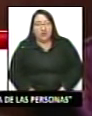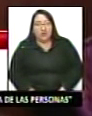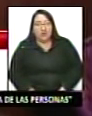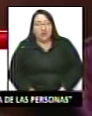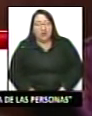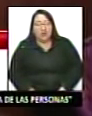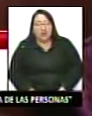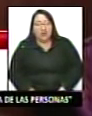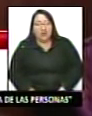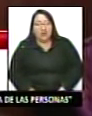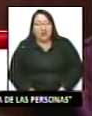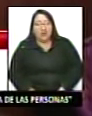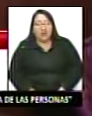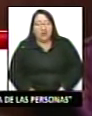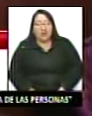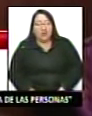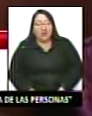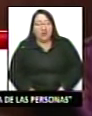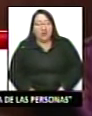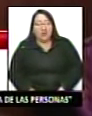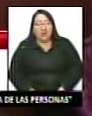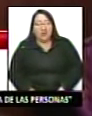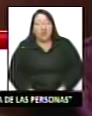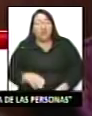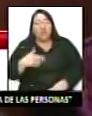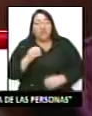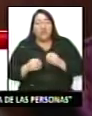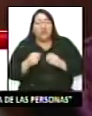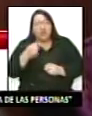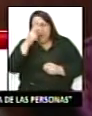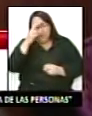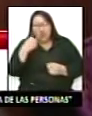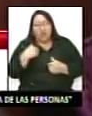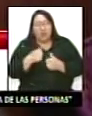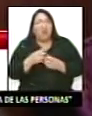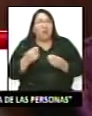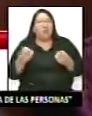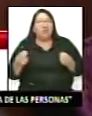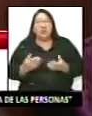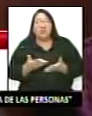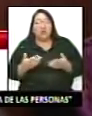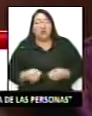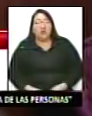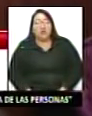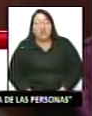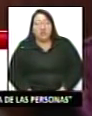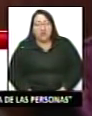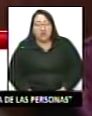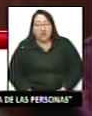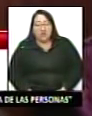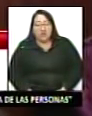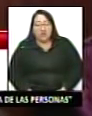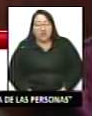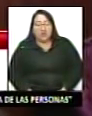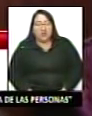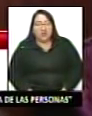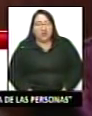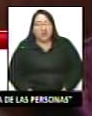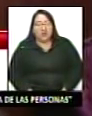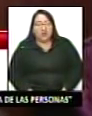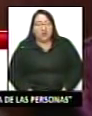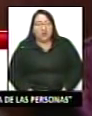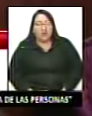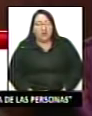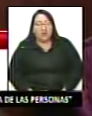de los problemas que no se imaginan desde fuera como el Perú puede tener, un país con tantas riquezas desde el punto de vista nutricional,